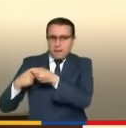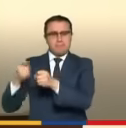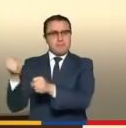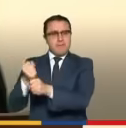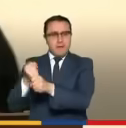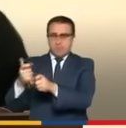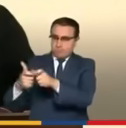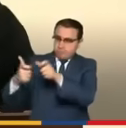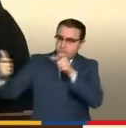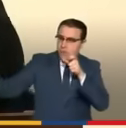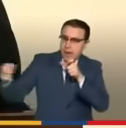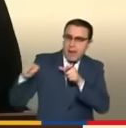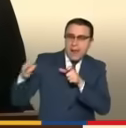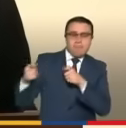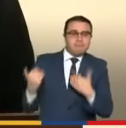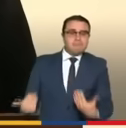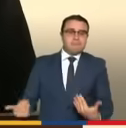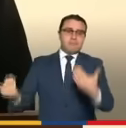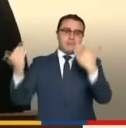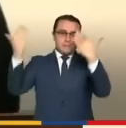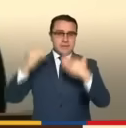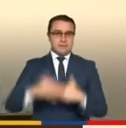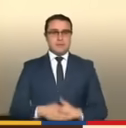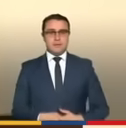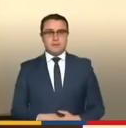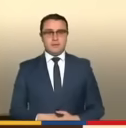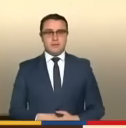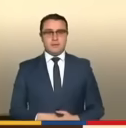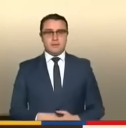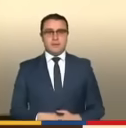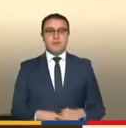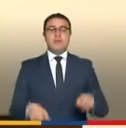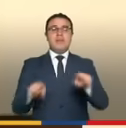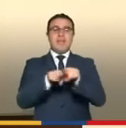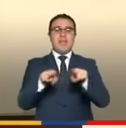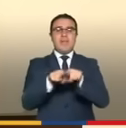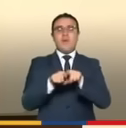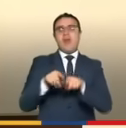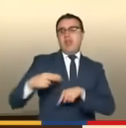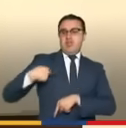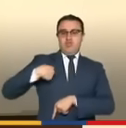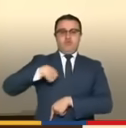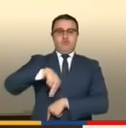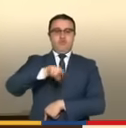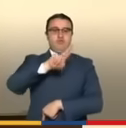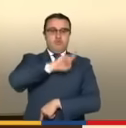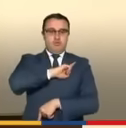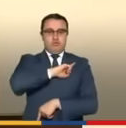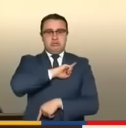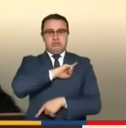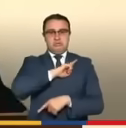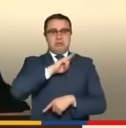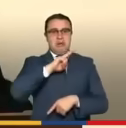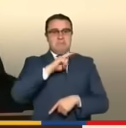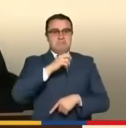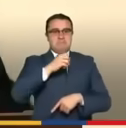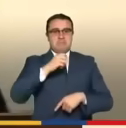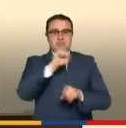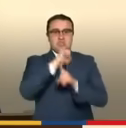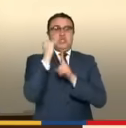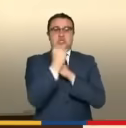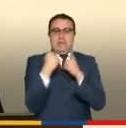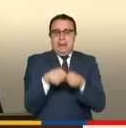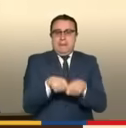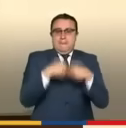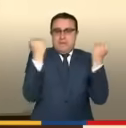trabajo. Es como si nos estuviéramos mordiendo a nosotros mismos. Ya verán ustedes esos datos. Me parece